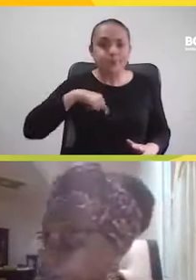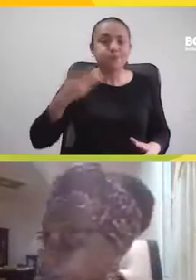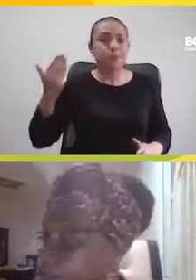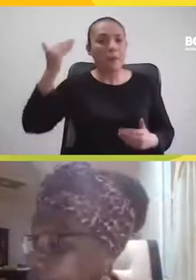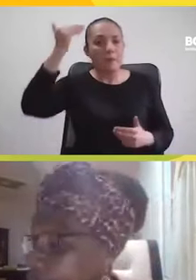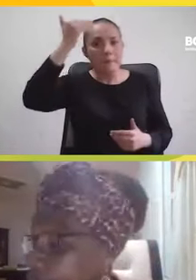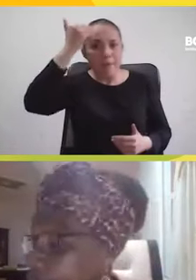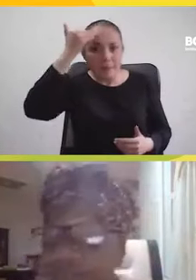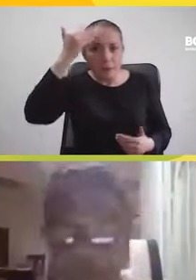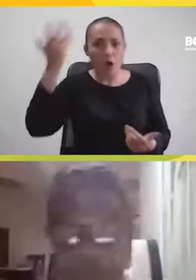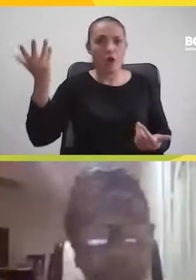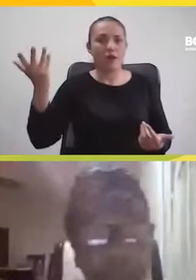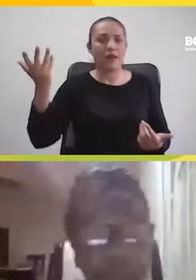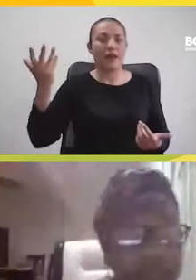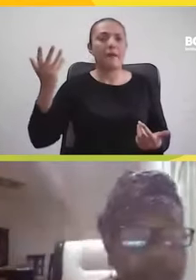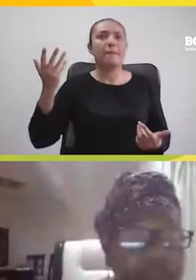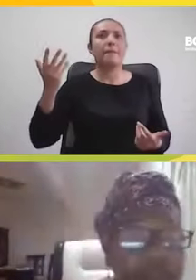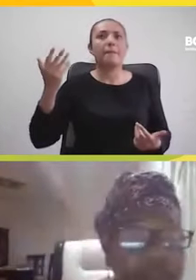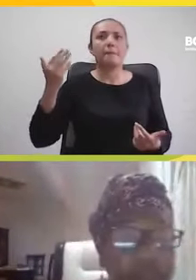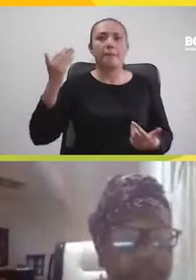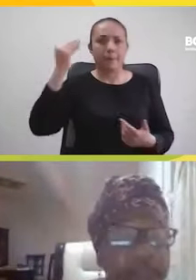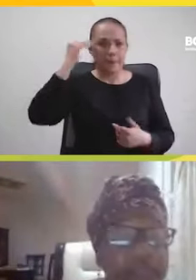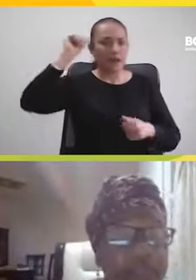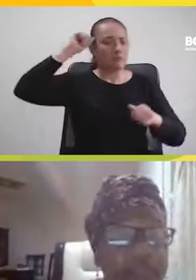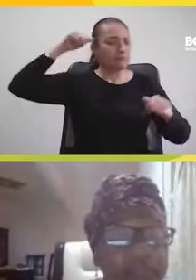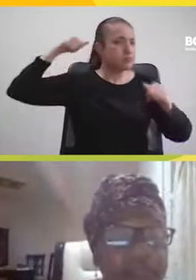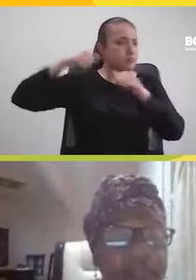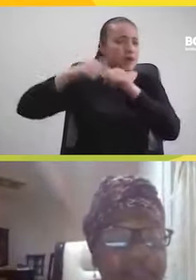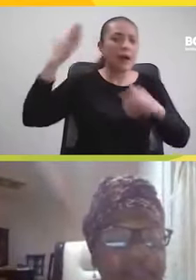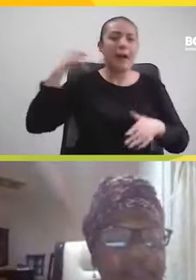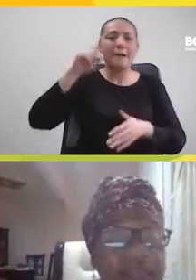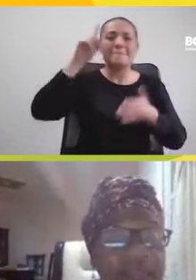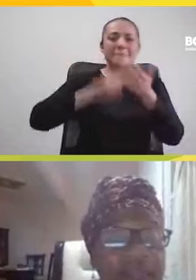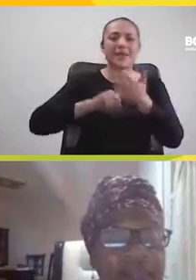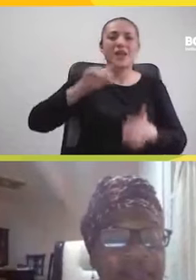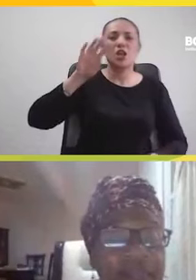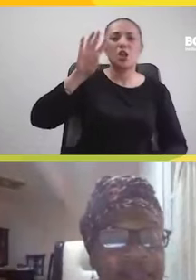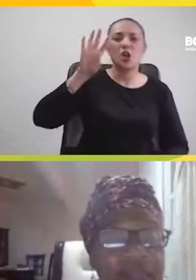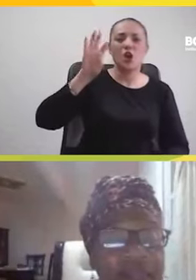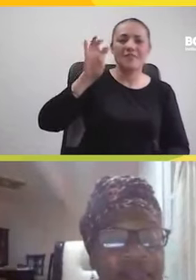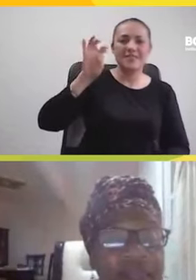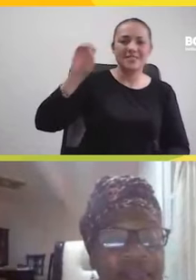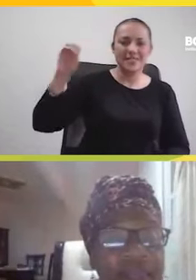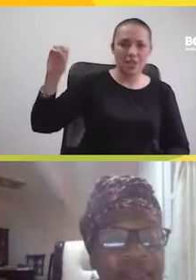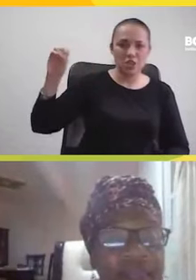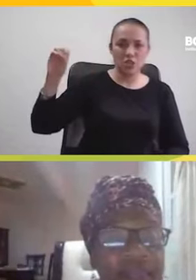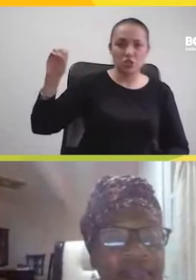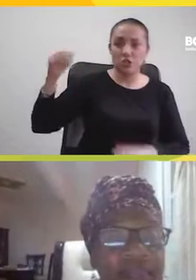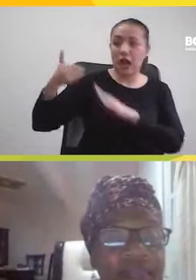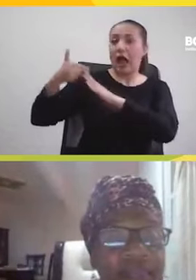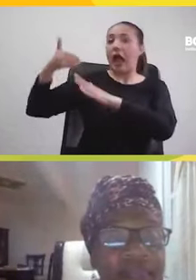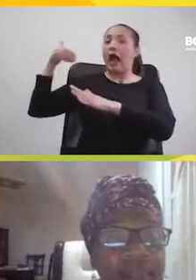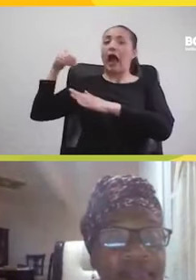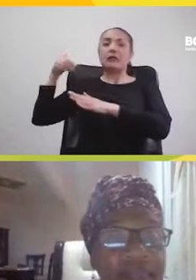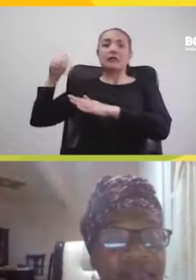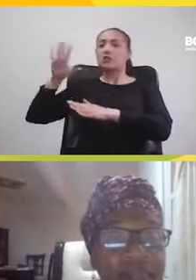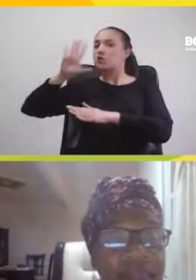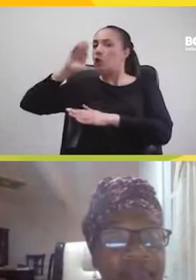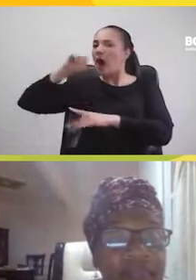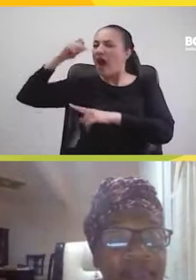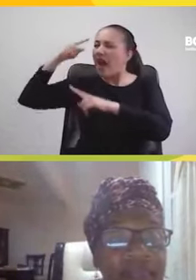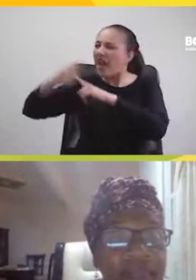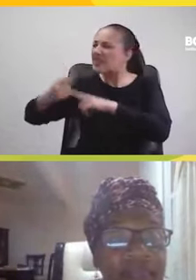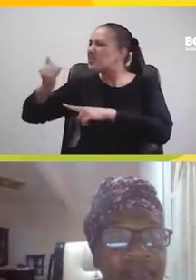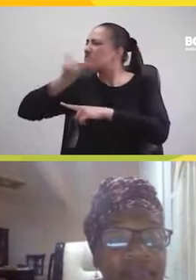a partir de 1900 en adelante. Antes de eso, yo no creo que exista memoria de lo que pudo pasar